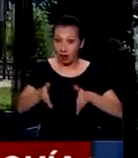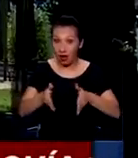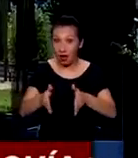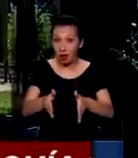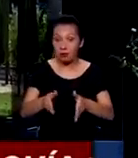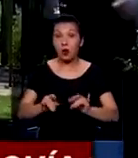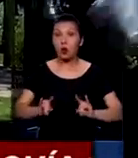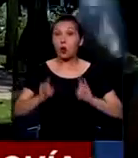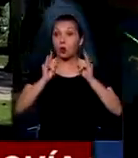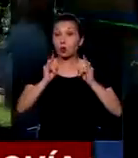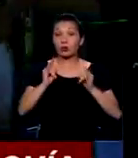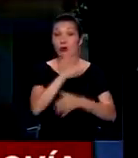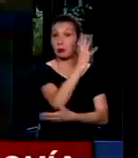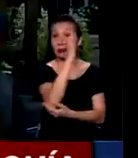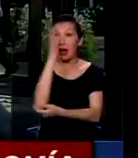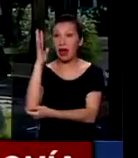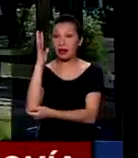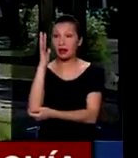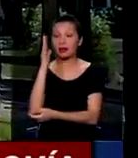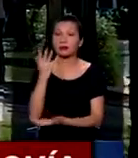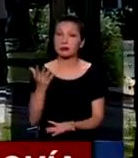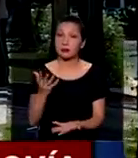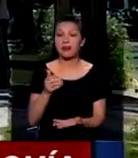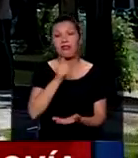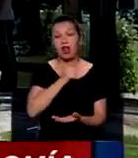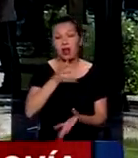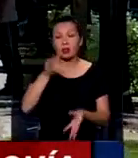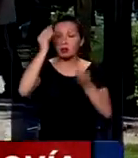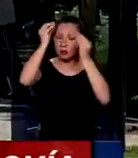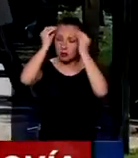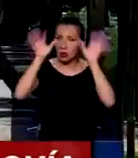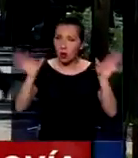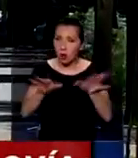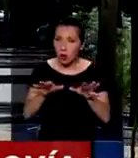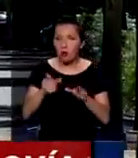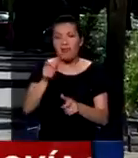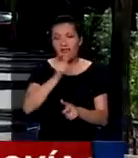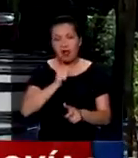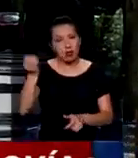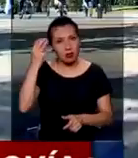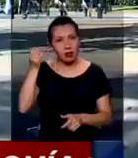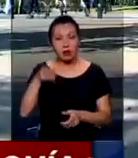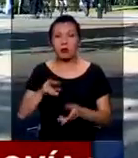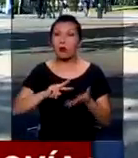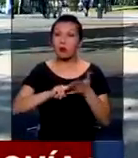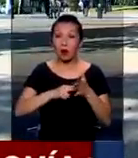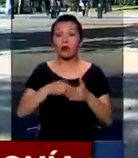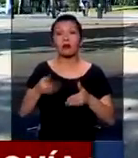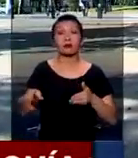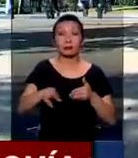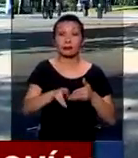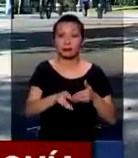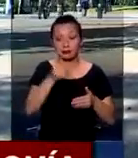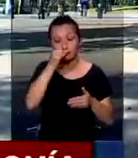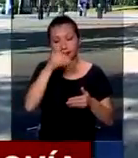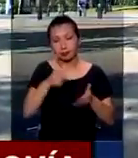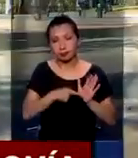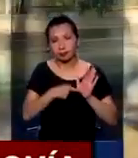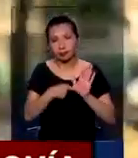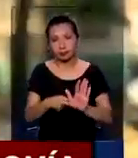estas construidas en parques, en general, aún no se toma conciencia de su uso, generando allí los problemas que cada cierto tiempo se dan a